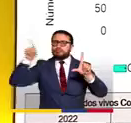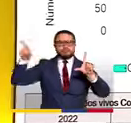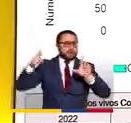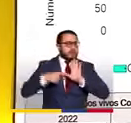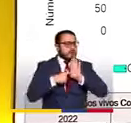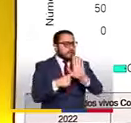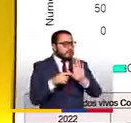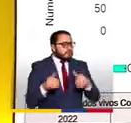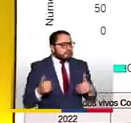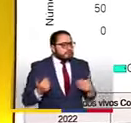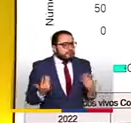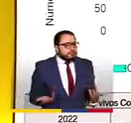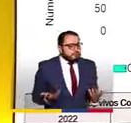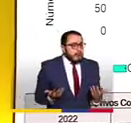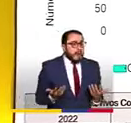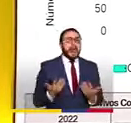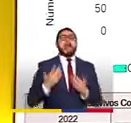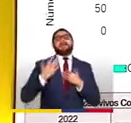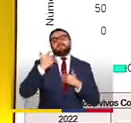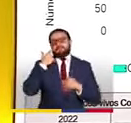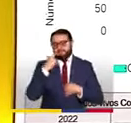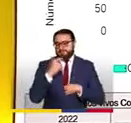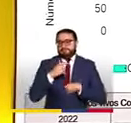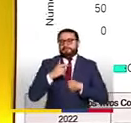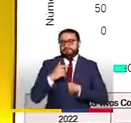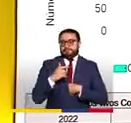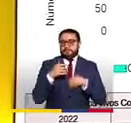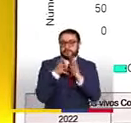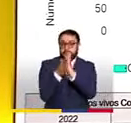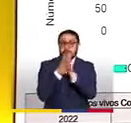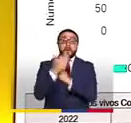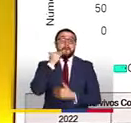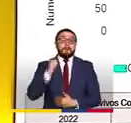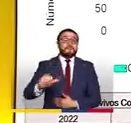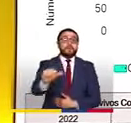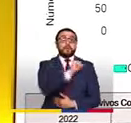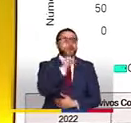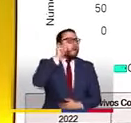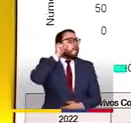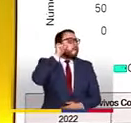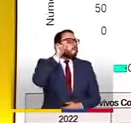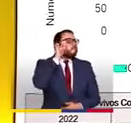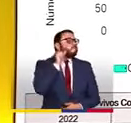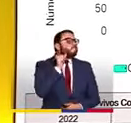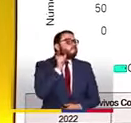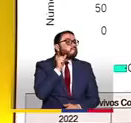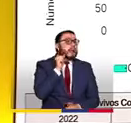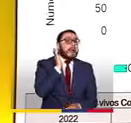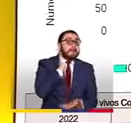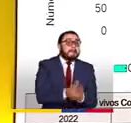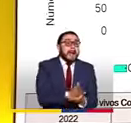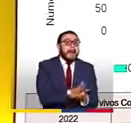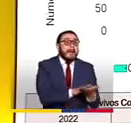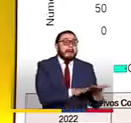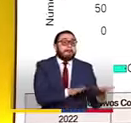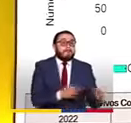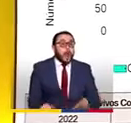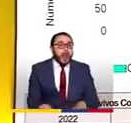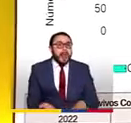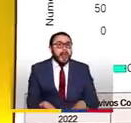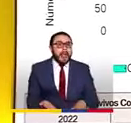Pues las mujeres embarazadas que mueren en el trayecto,